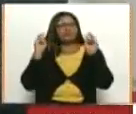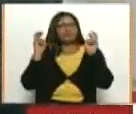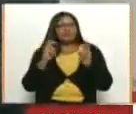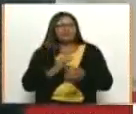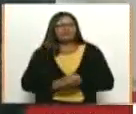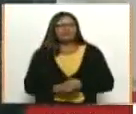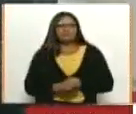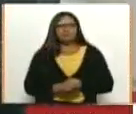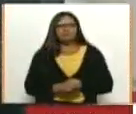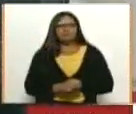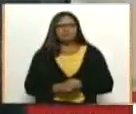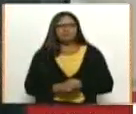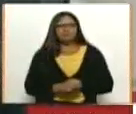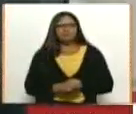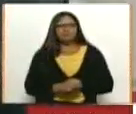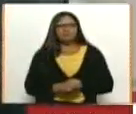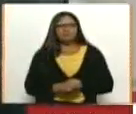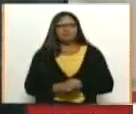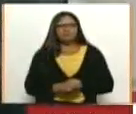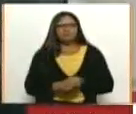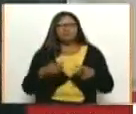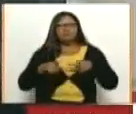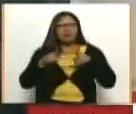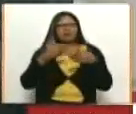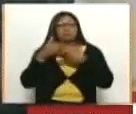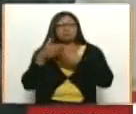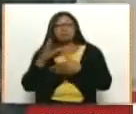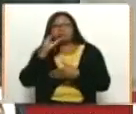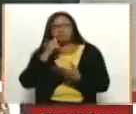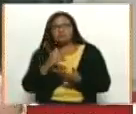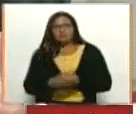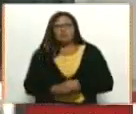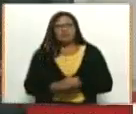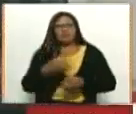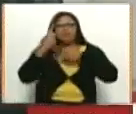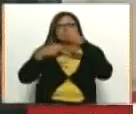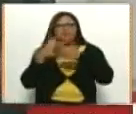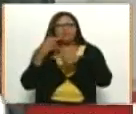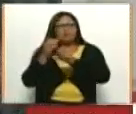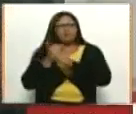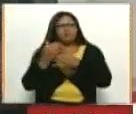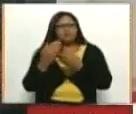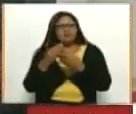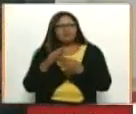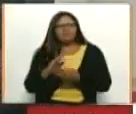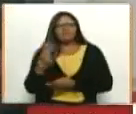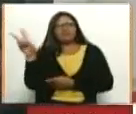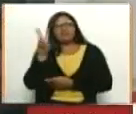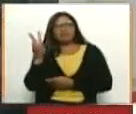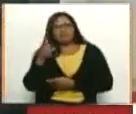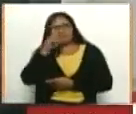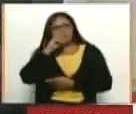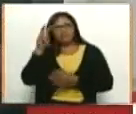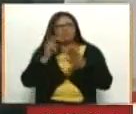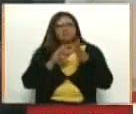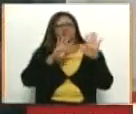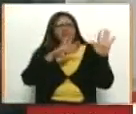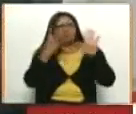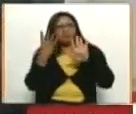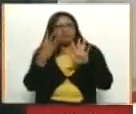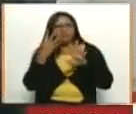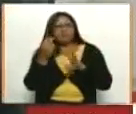no existía un espacio de conversación. O sea, la política de aislamiento a la que fue sometida a Venezuela desde el año 2019 no